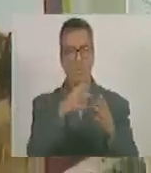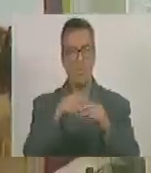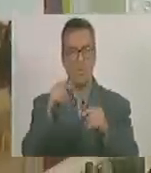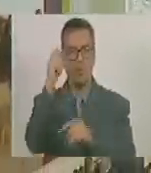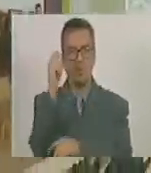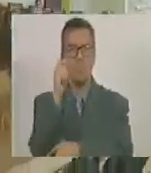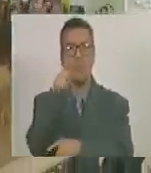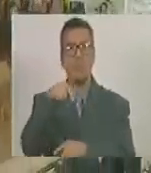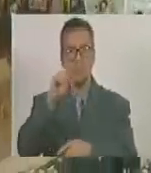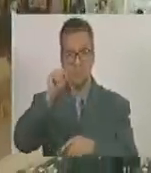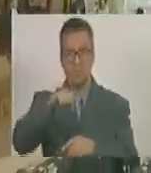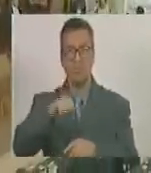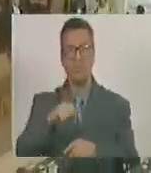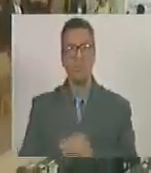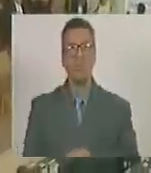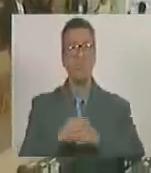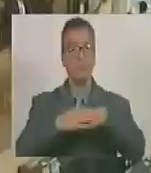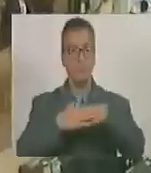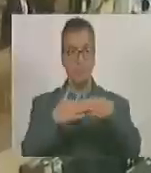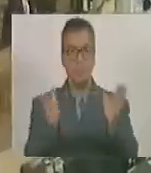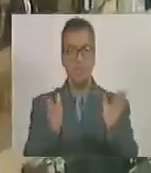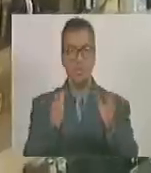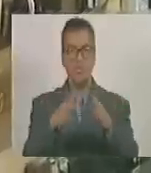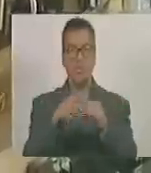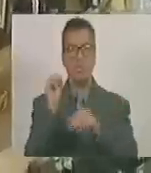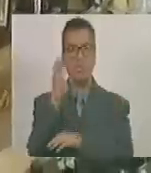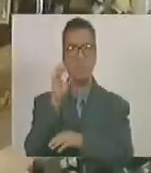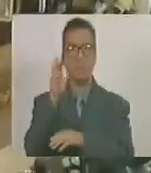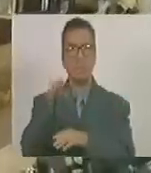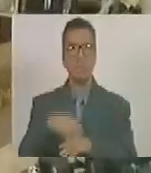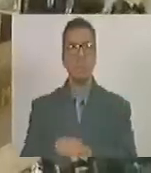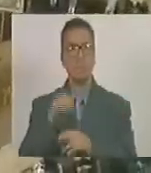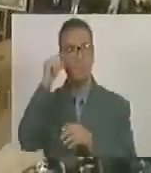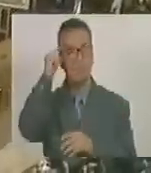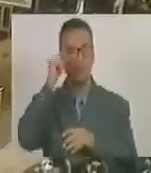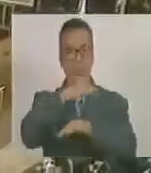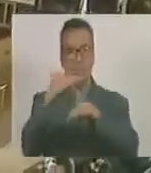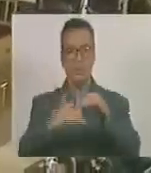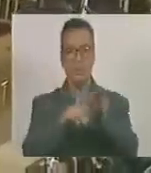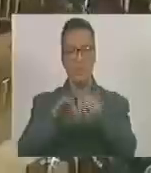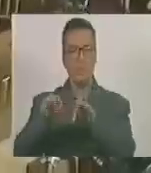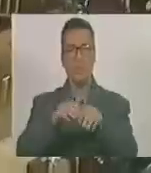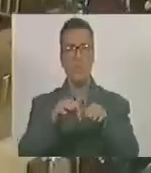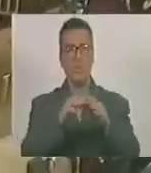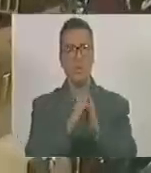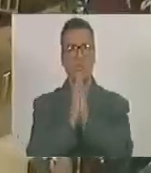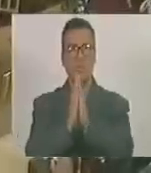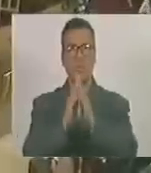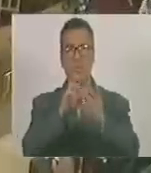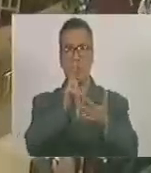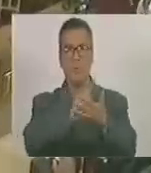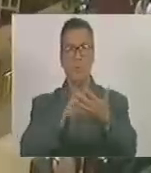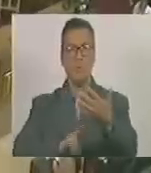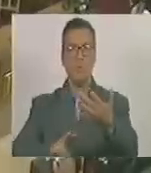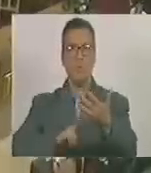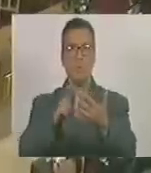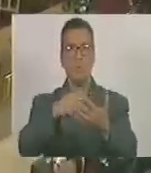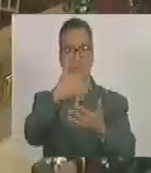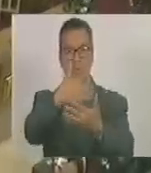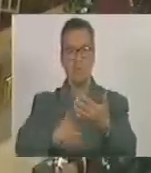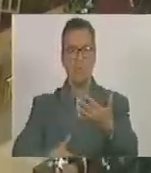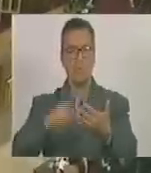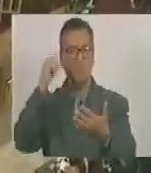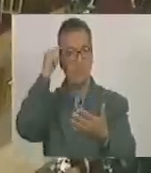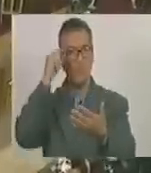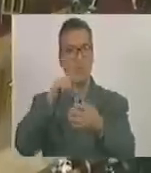presidente. Se abre la sesión. Ciudadana subsecretaria, sírvase dar lectura del acta de la